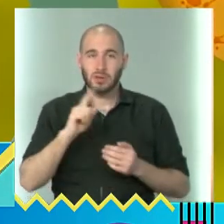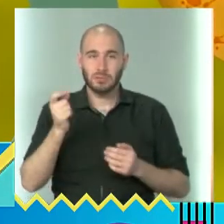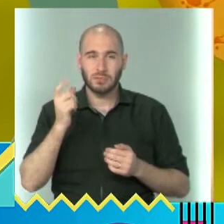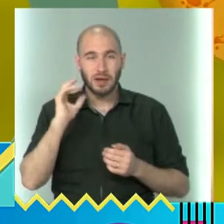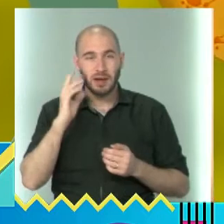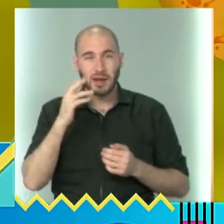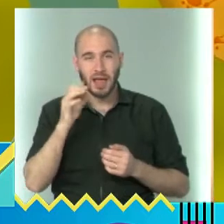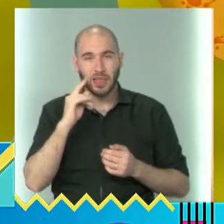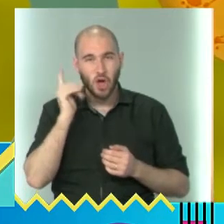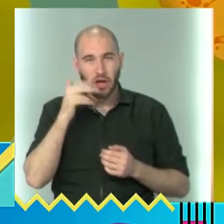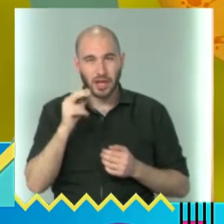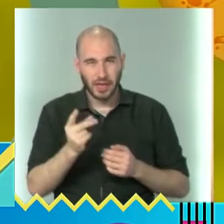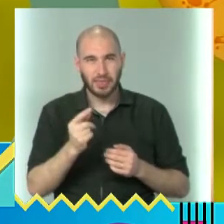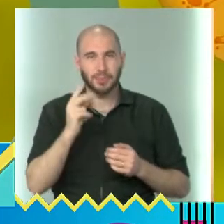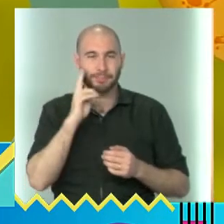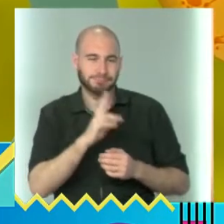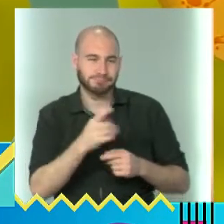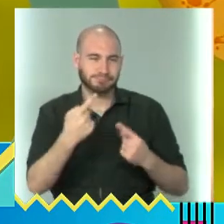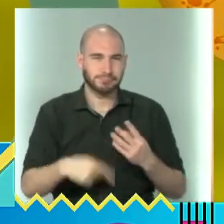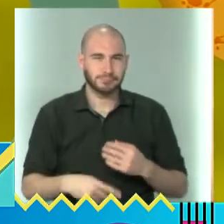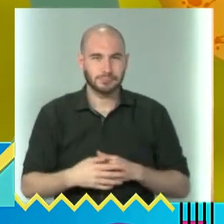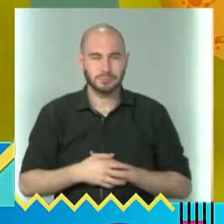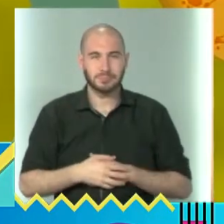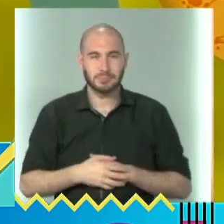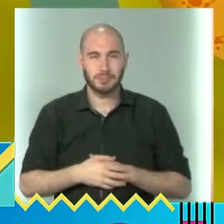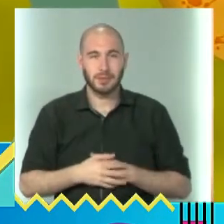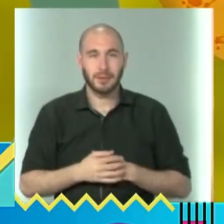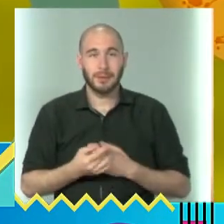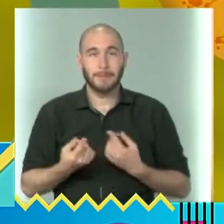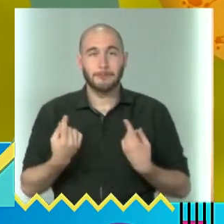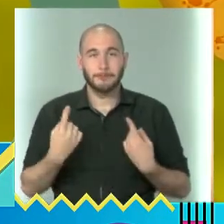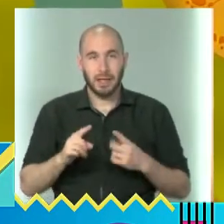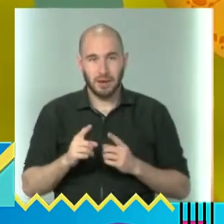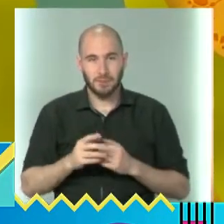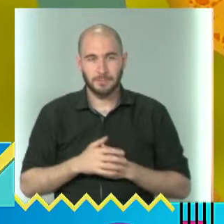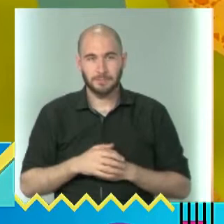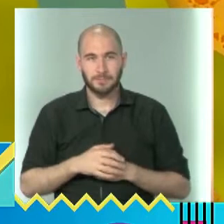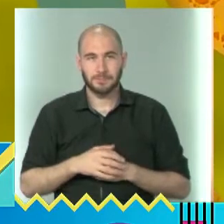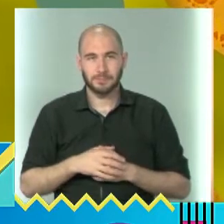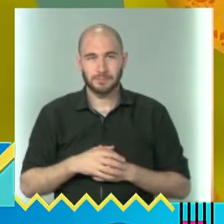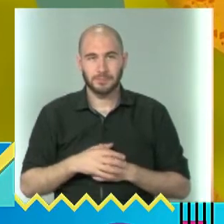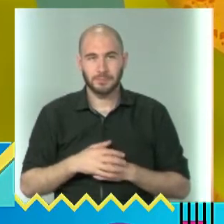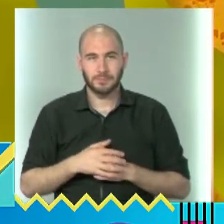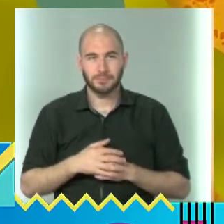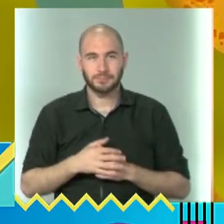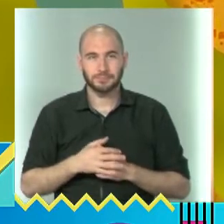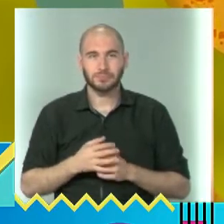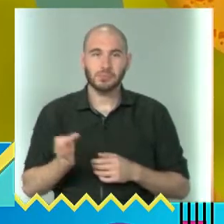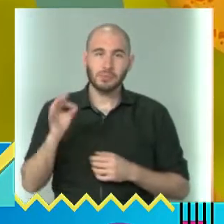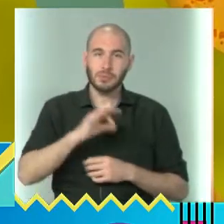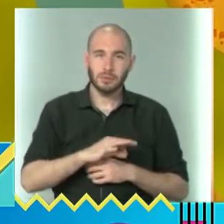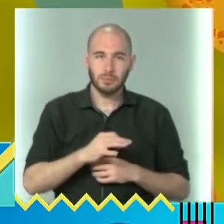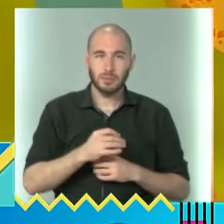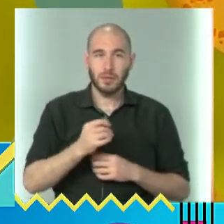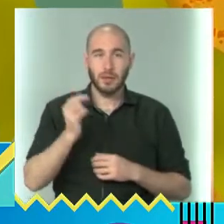Radiohead, seguirlo, ¿no es cierto? Sí, seguro. Pero, y es en ese sentido, bueno. O puedes,